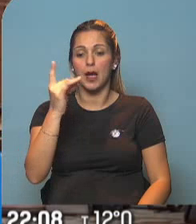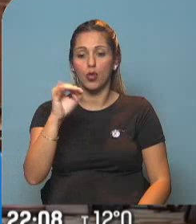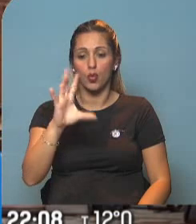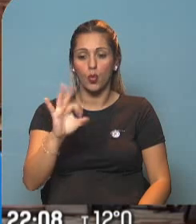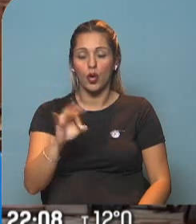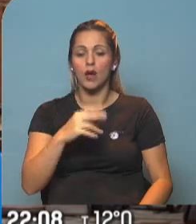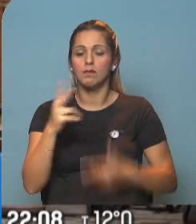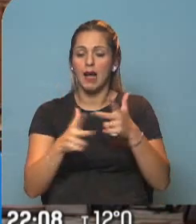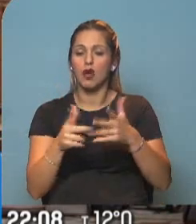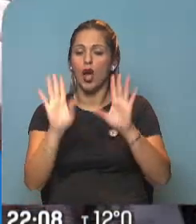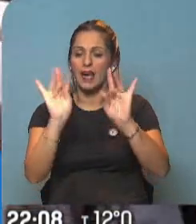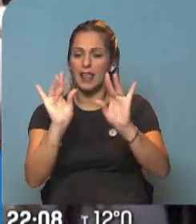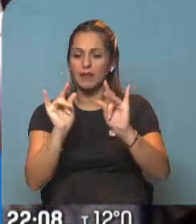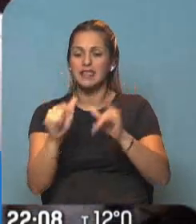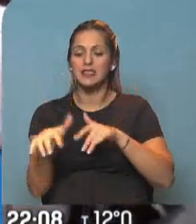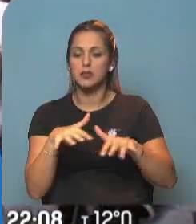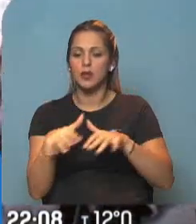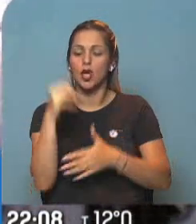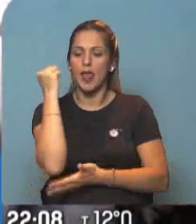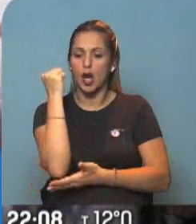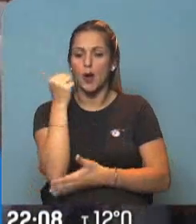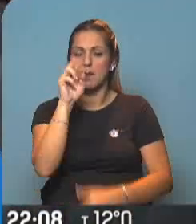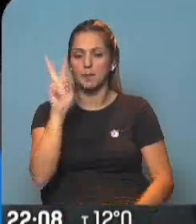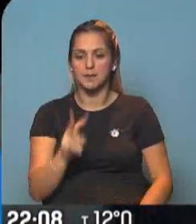difícil situación económica que atraviesa Venezuela al